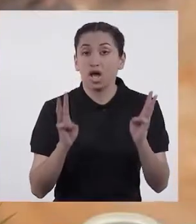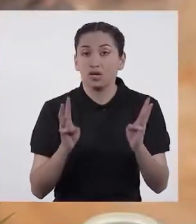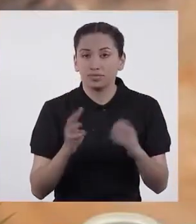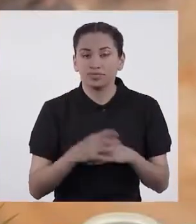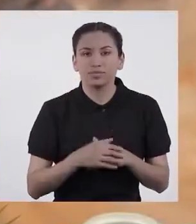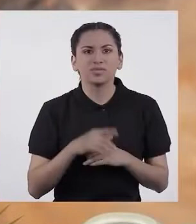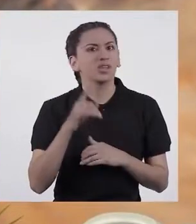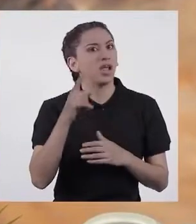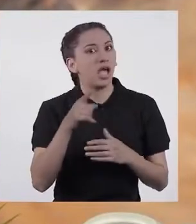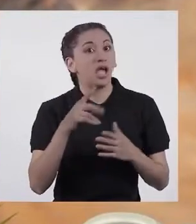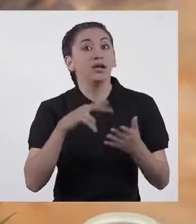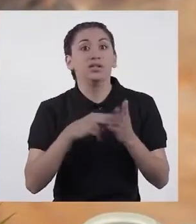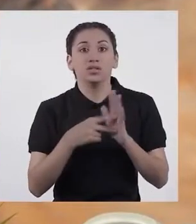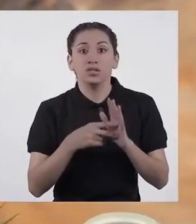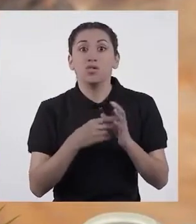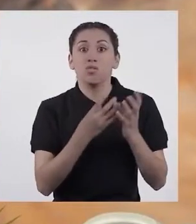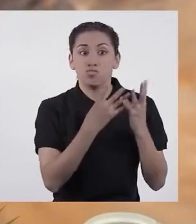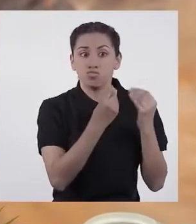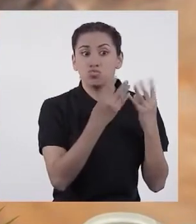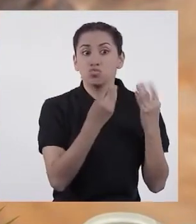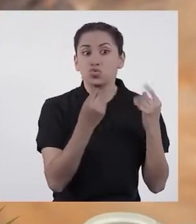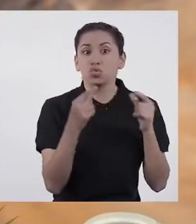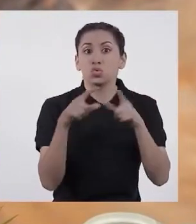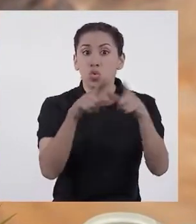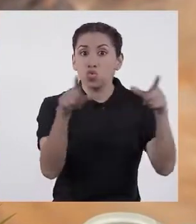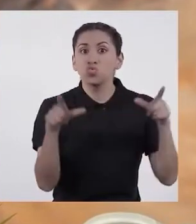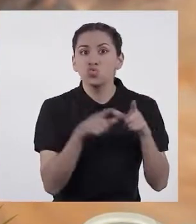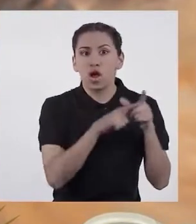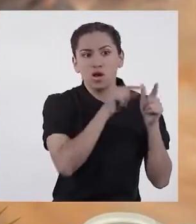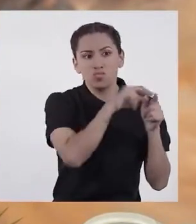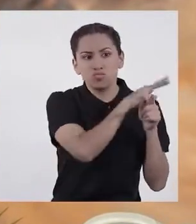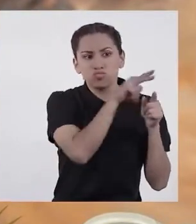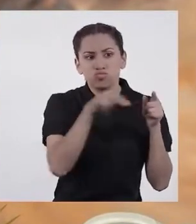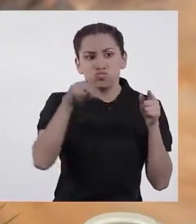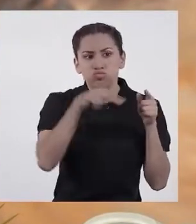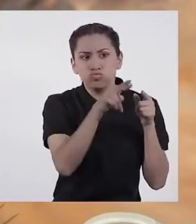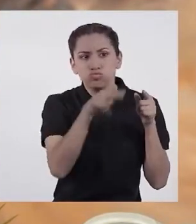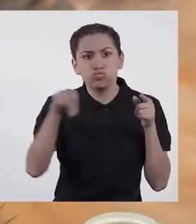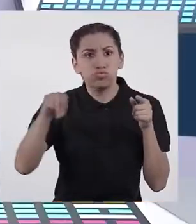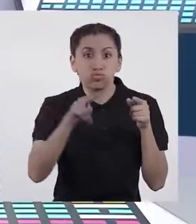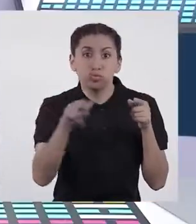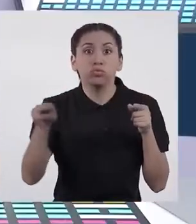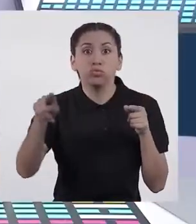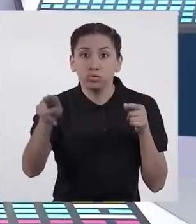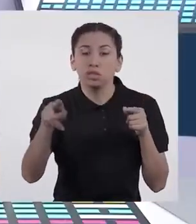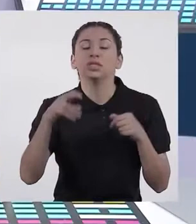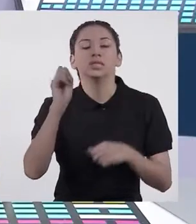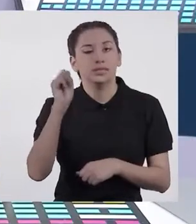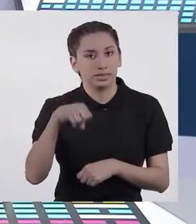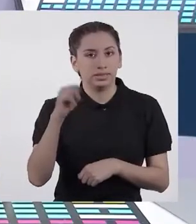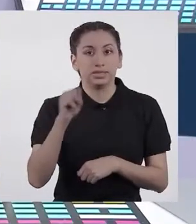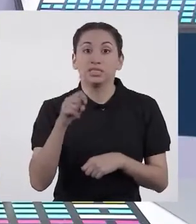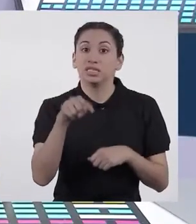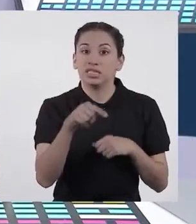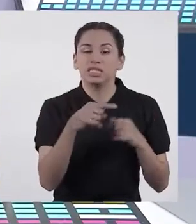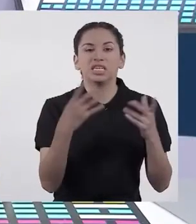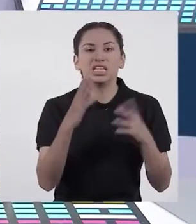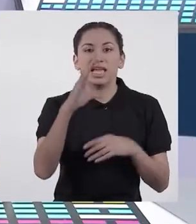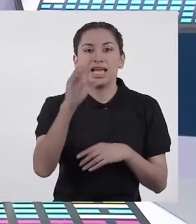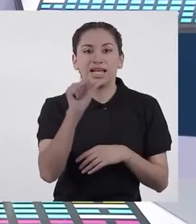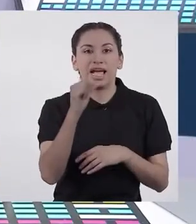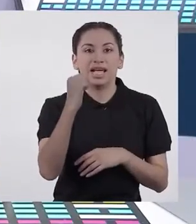¿Eso quiere decir que varios lugares a su paso fueron afectados? Entre ellos están